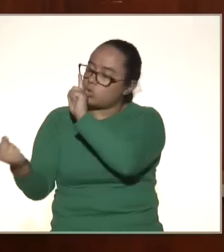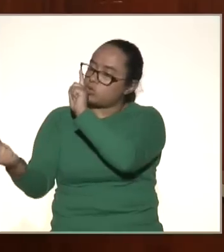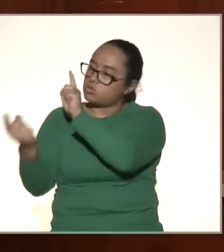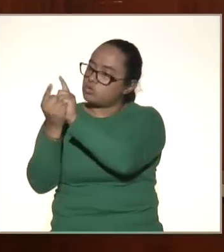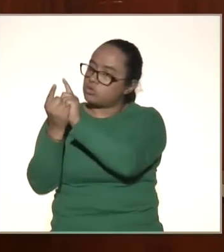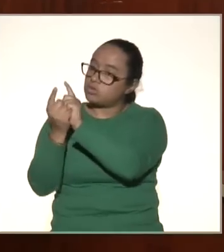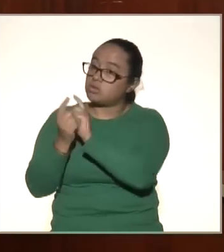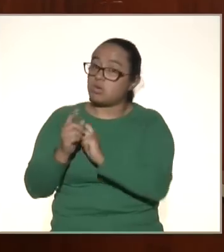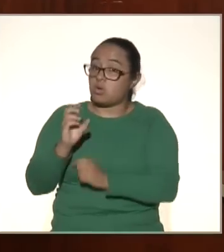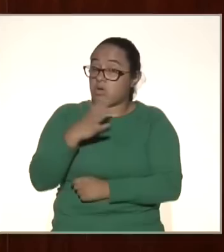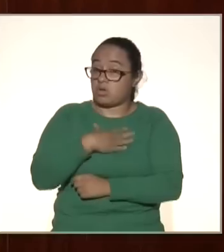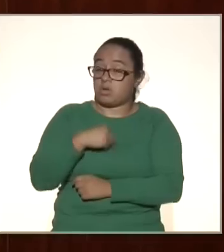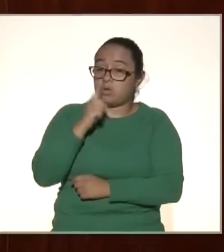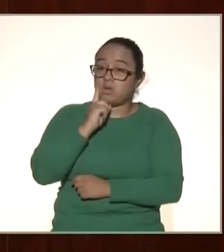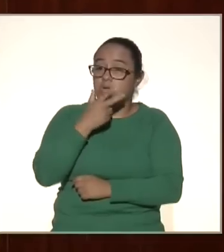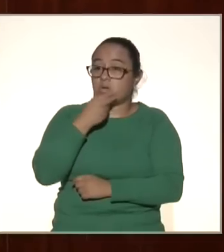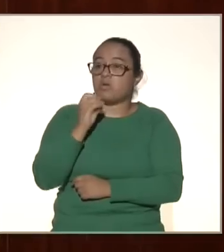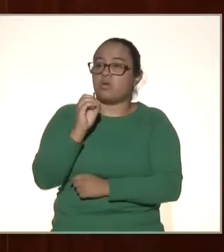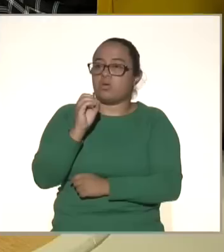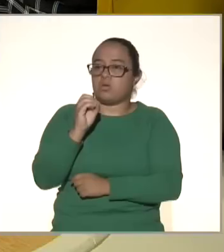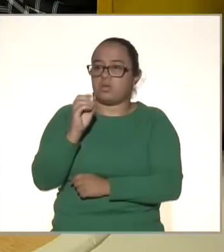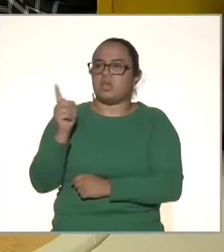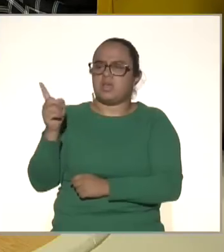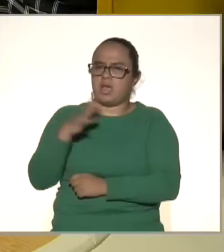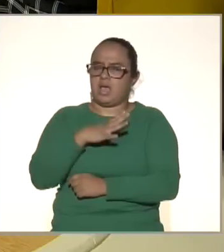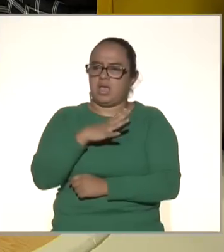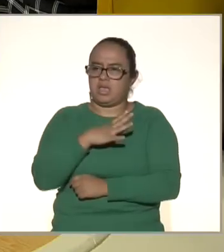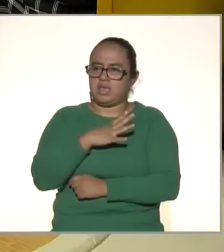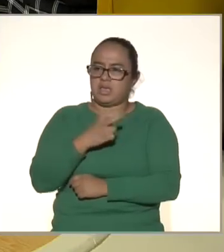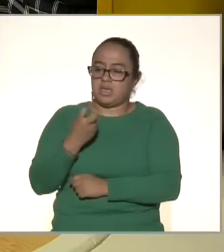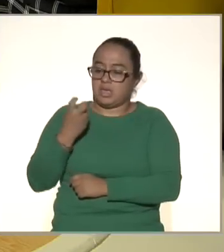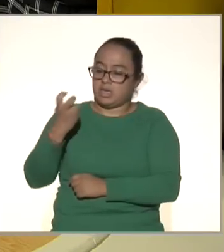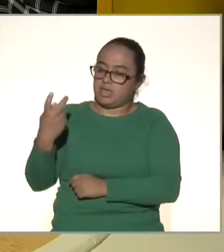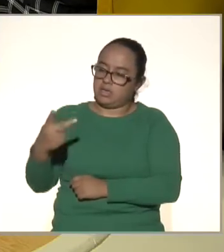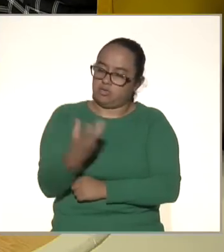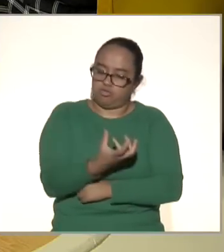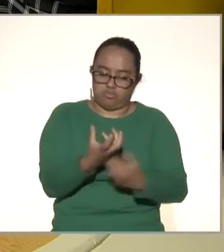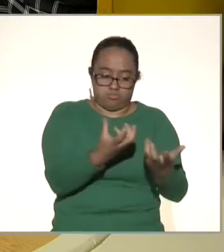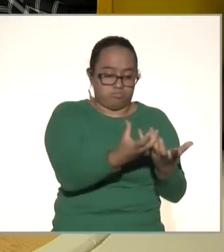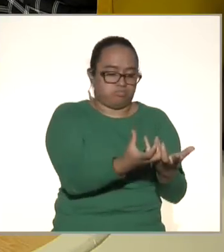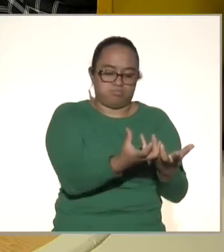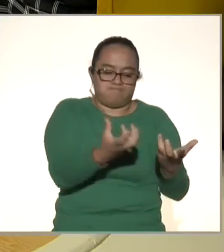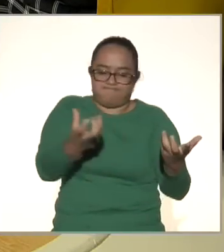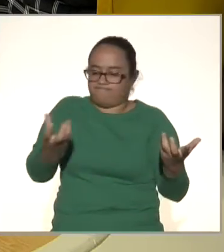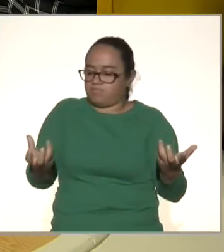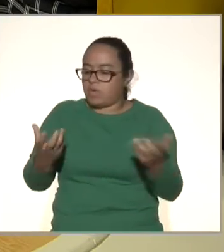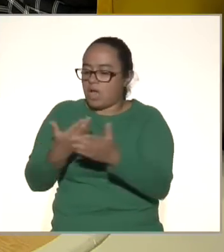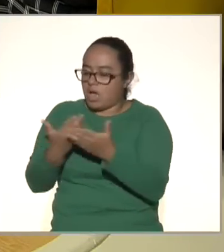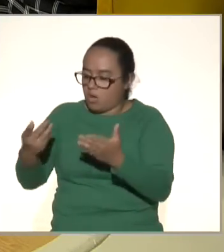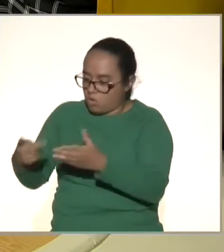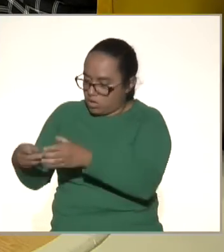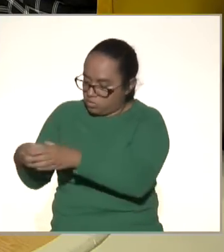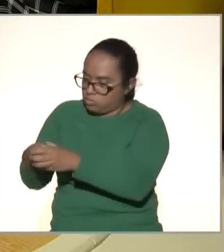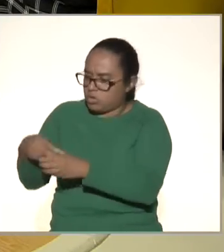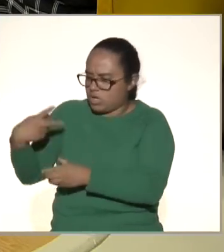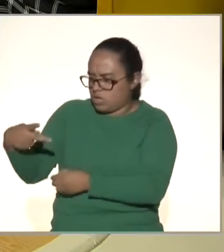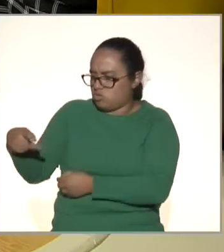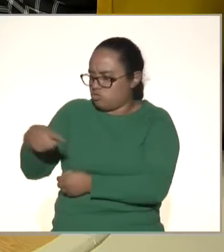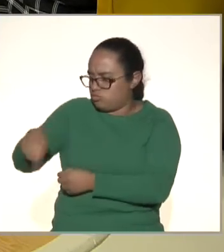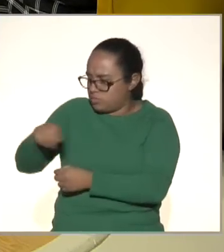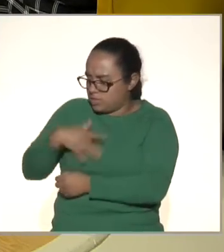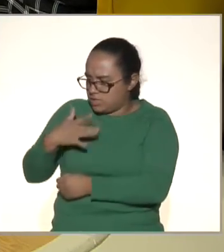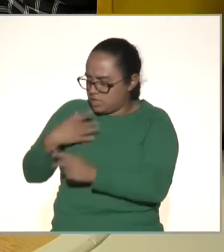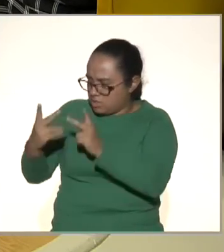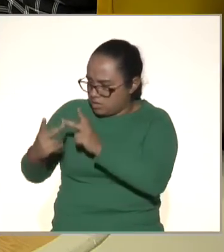tenía una hija, me parece, un hijo. Sí, que estaba con su esposo y la hija. Exactamente, y esa es la tribu a la que ahora pertenece y que va acorde a lo que ella piensa.